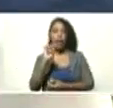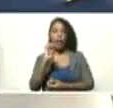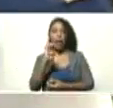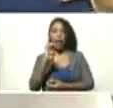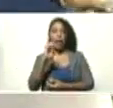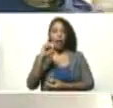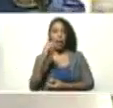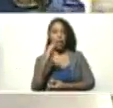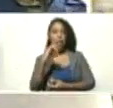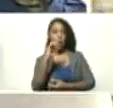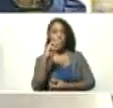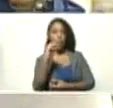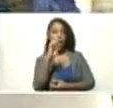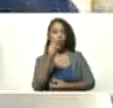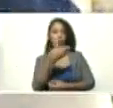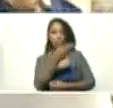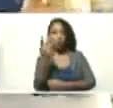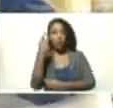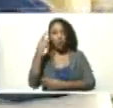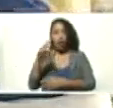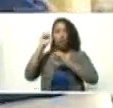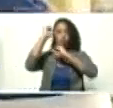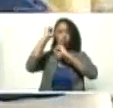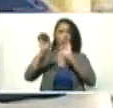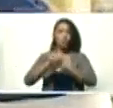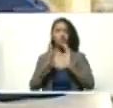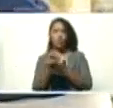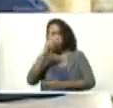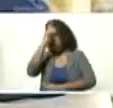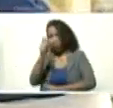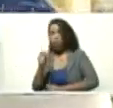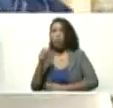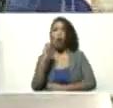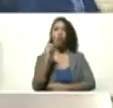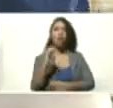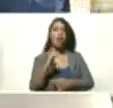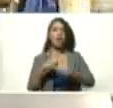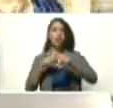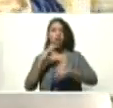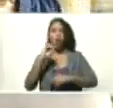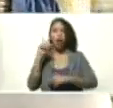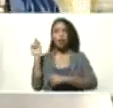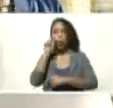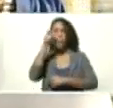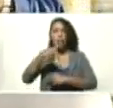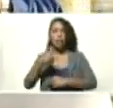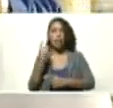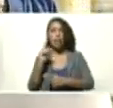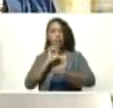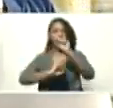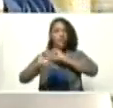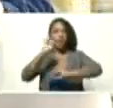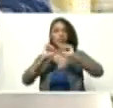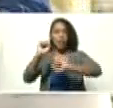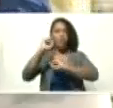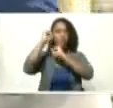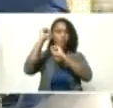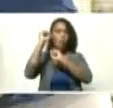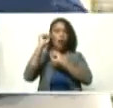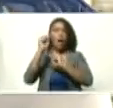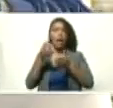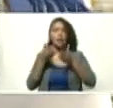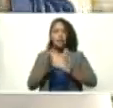de ustedes, las manifestaciones reconocidas mundialmente por la UNESCO tienen que ser vanguardia para el